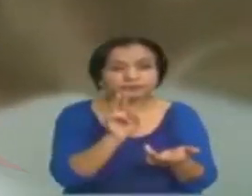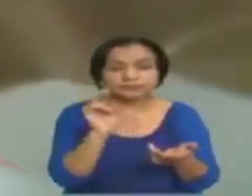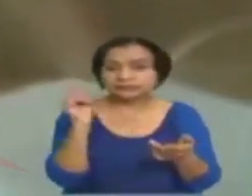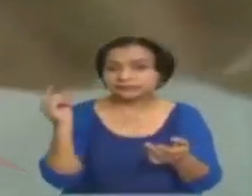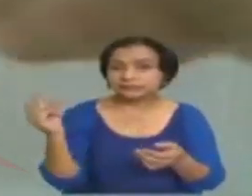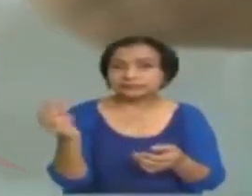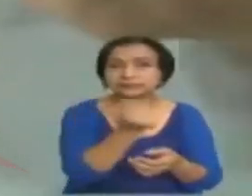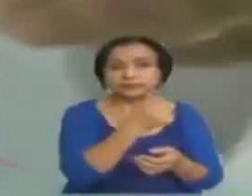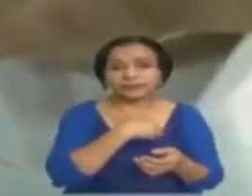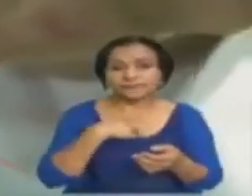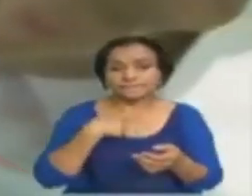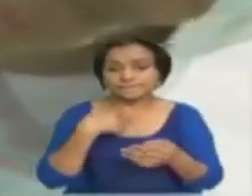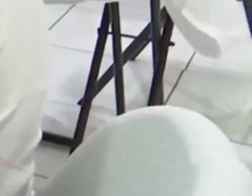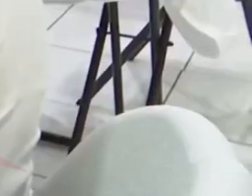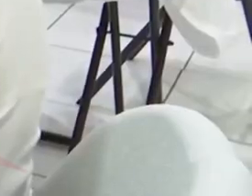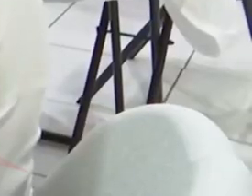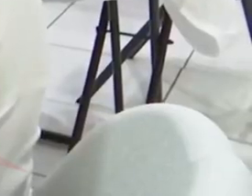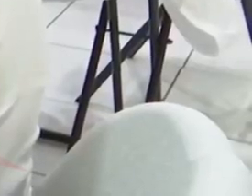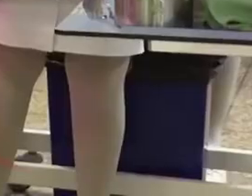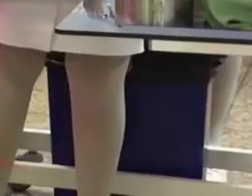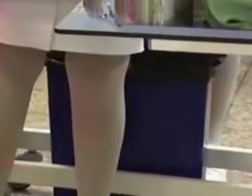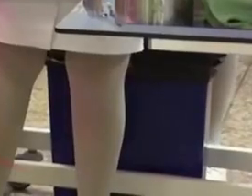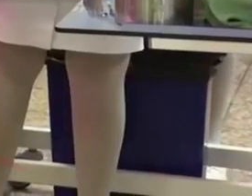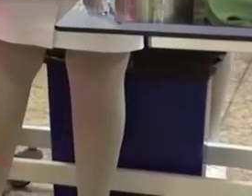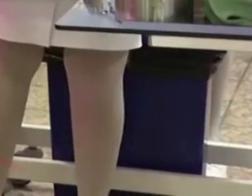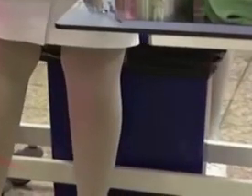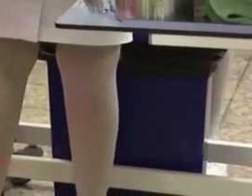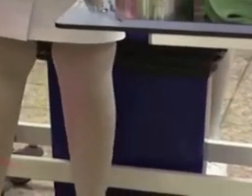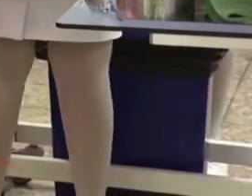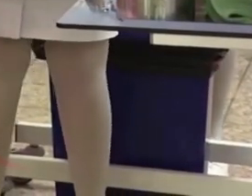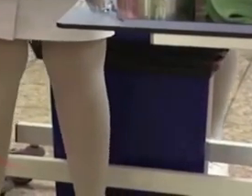nombre poderoso de Jesús. Para Noticias 12, Gabriela Solórzano.